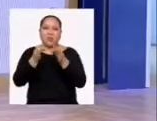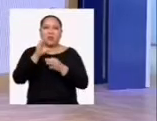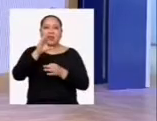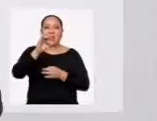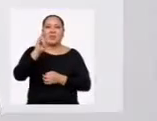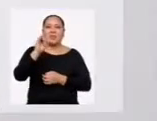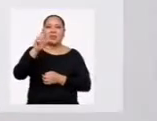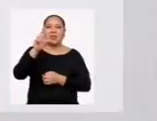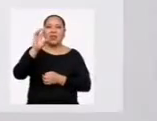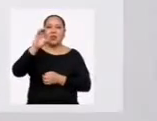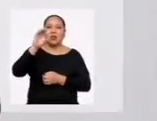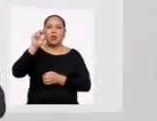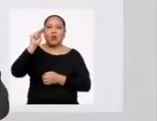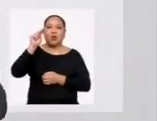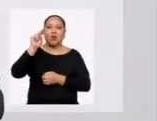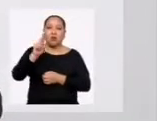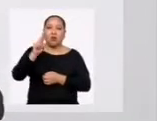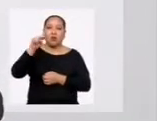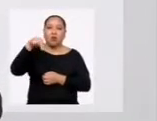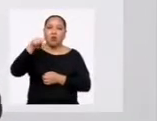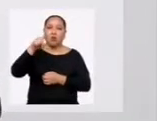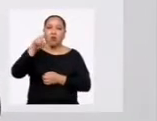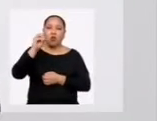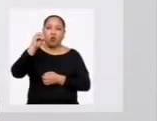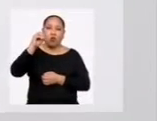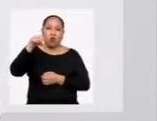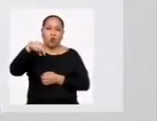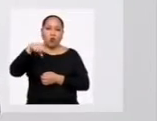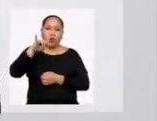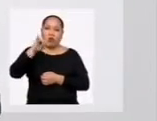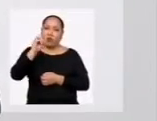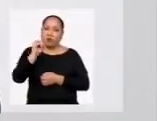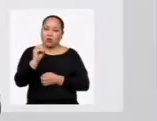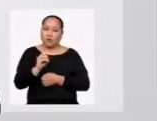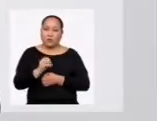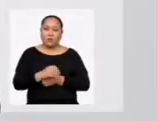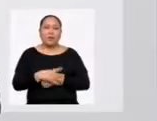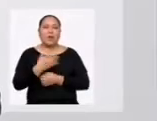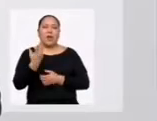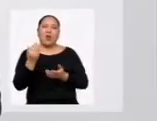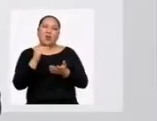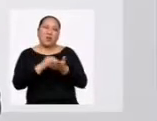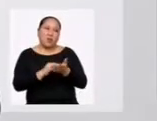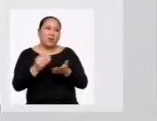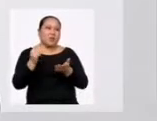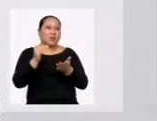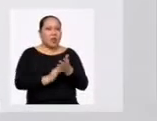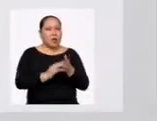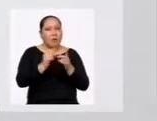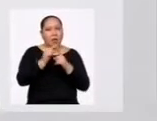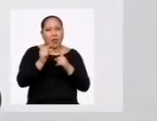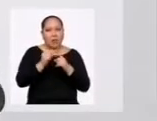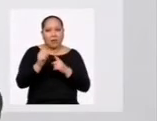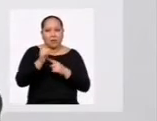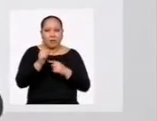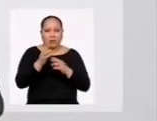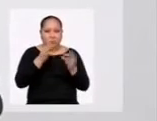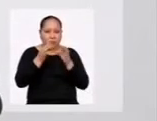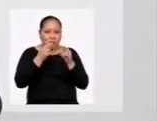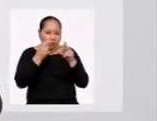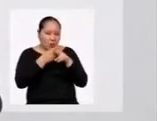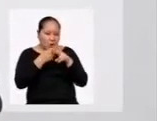¿Circunloquios? Me refiero a no repetir algunos términos para dar a entender algo que hubiera podido expresarse